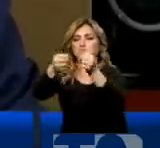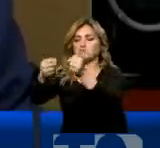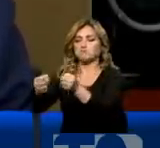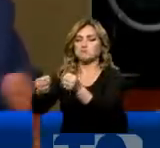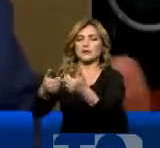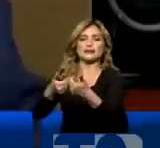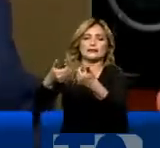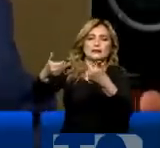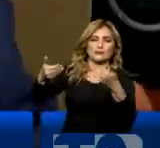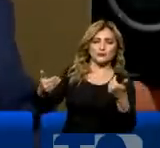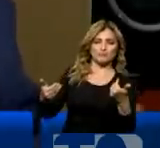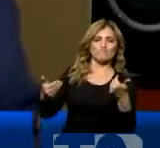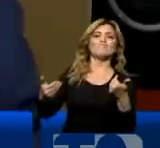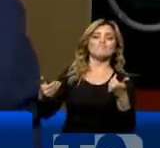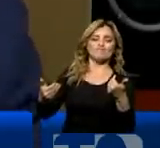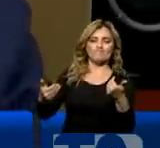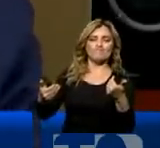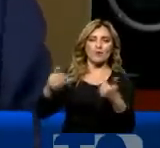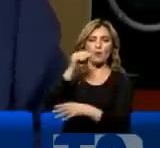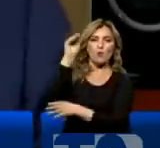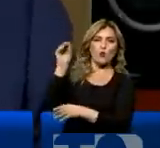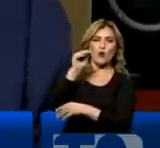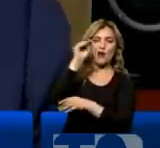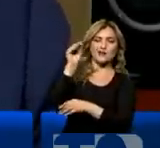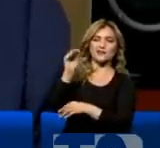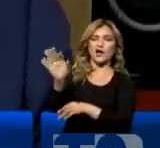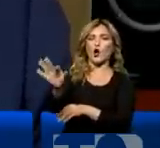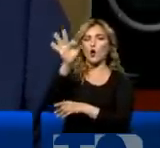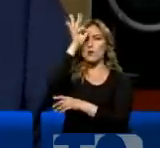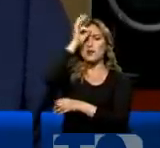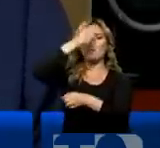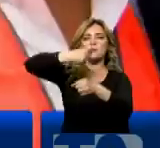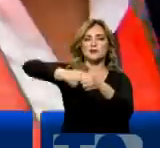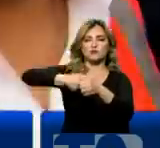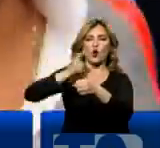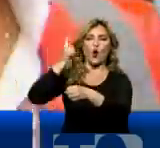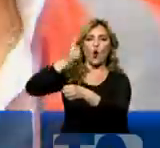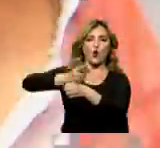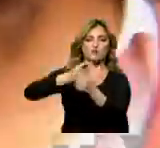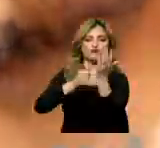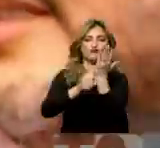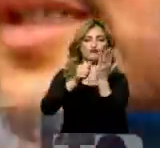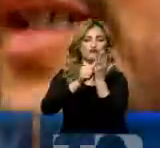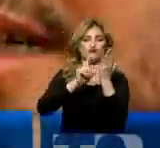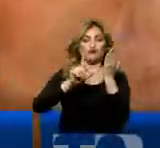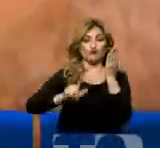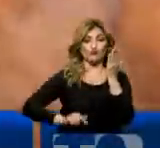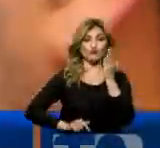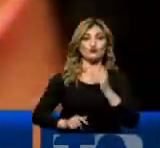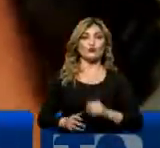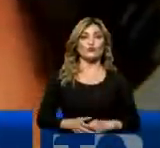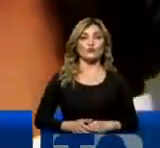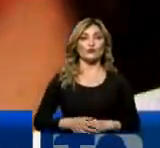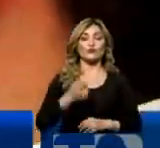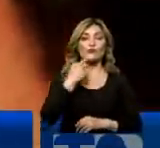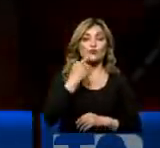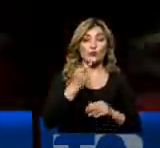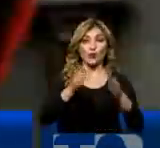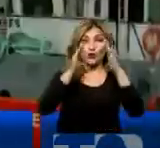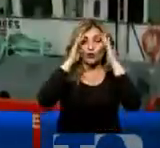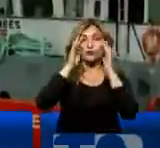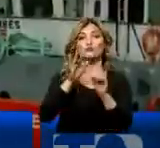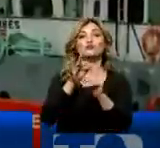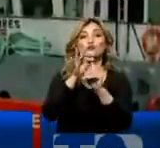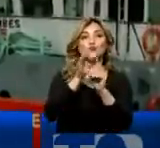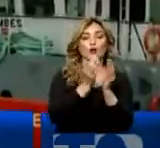crear el cerco y llevarla a través de una ambulancia a los centros médicos dispuestos. Martínez aseguró que se pone especial atención a las embarcaciones